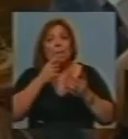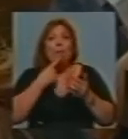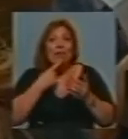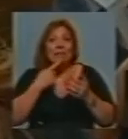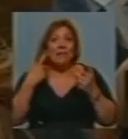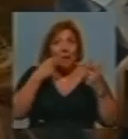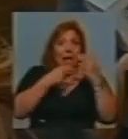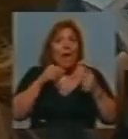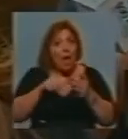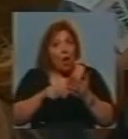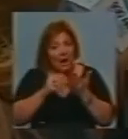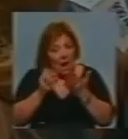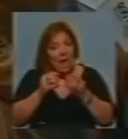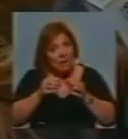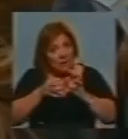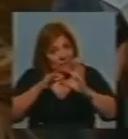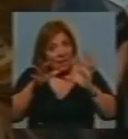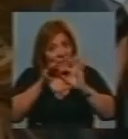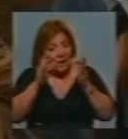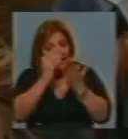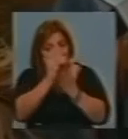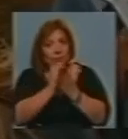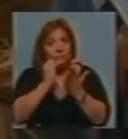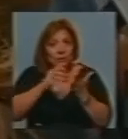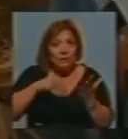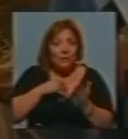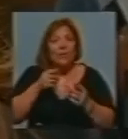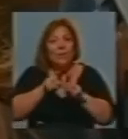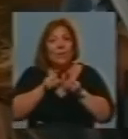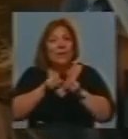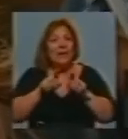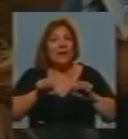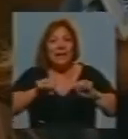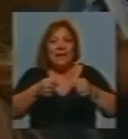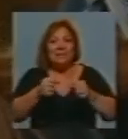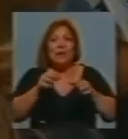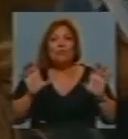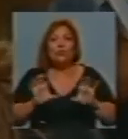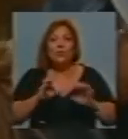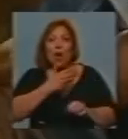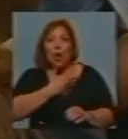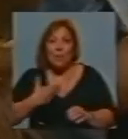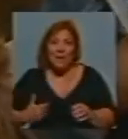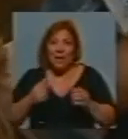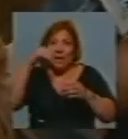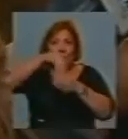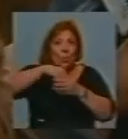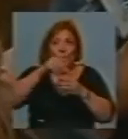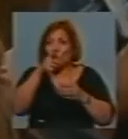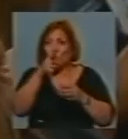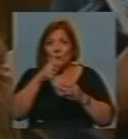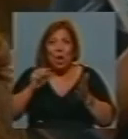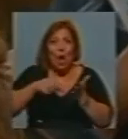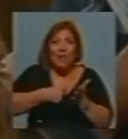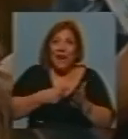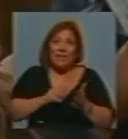más importantes, como por ejemplo era la definición restrictiva del funcionario público que no incluía a los